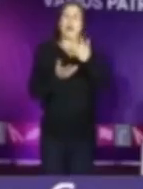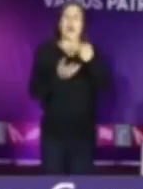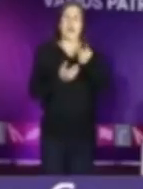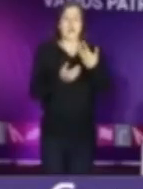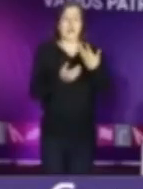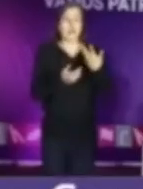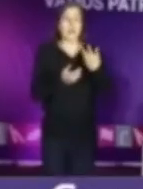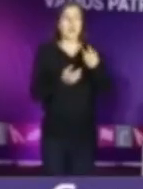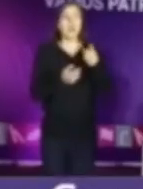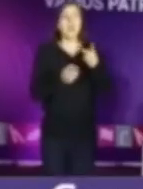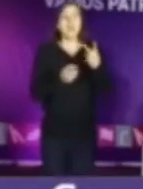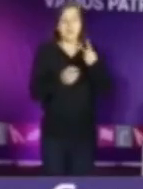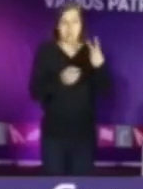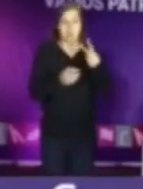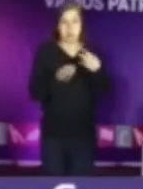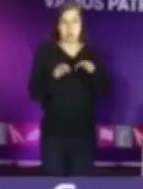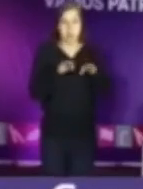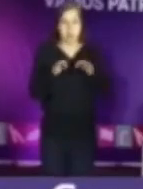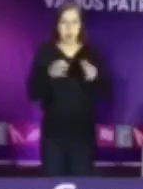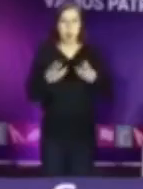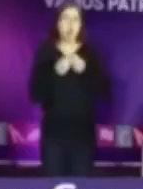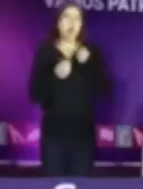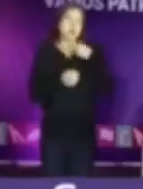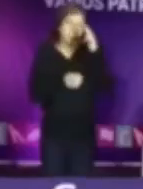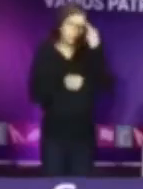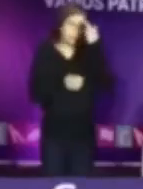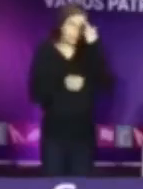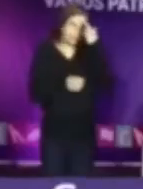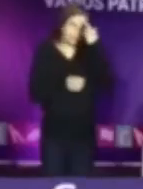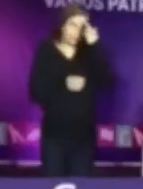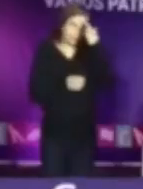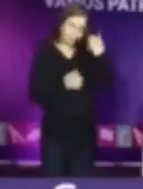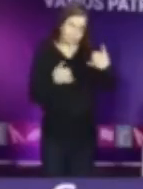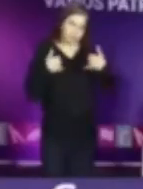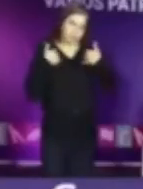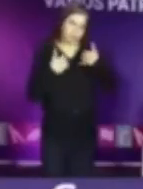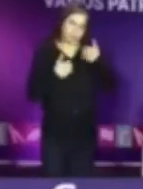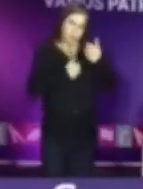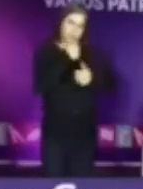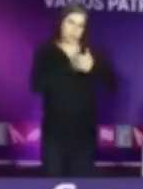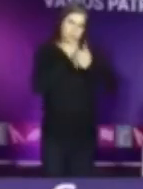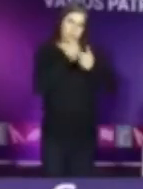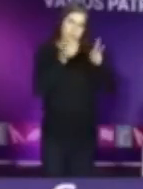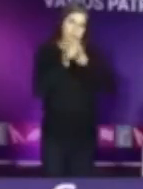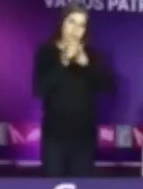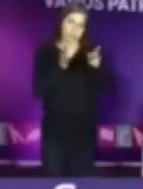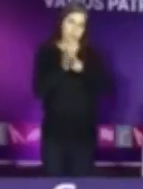Yo recuerdo que yo empecé muy joven en la carrera de periodismo